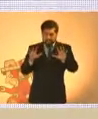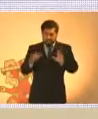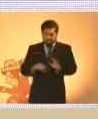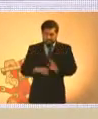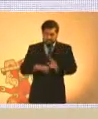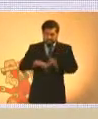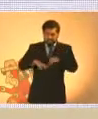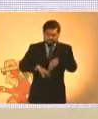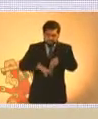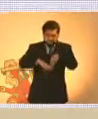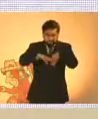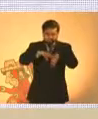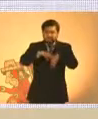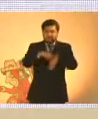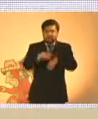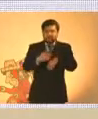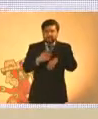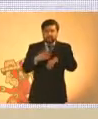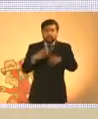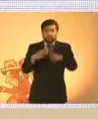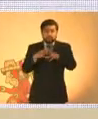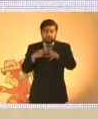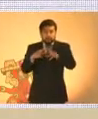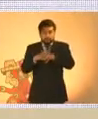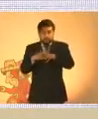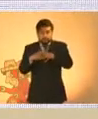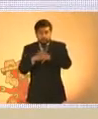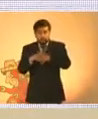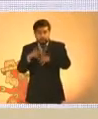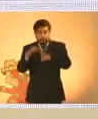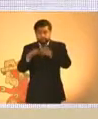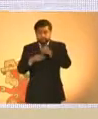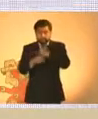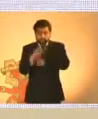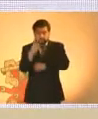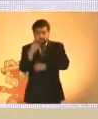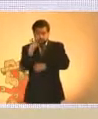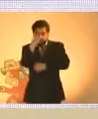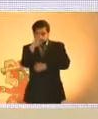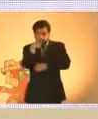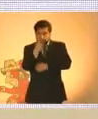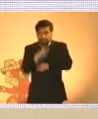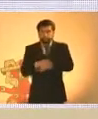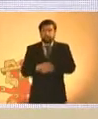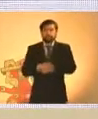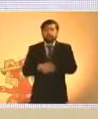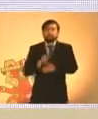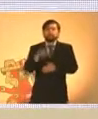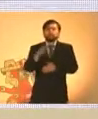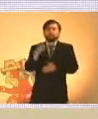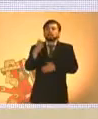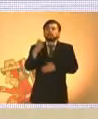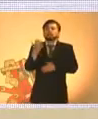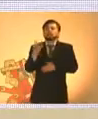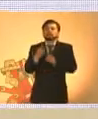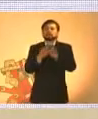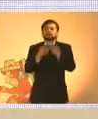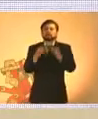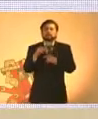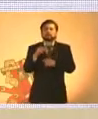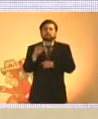final dura 3 horas pero claro no es esta no es una novela